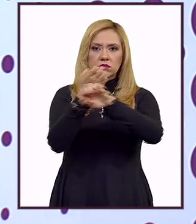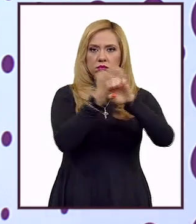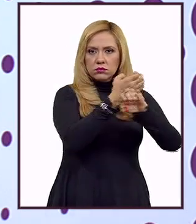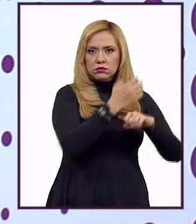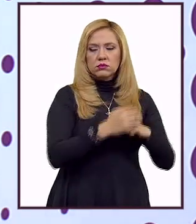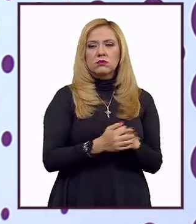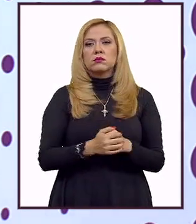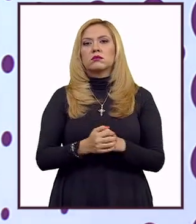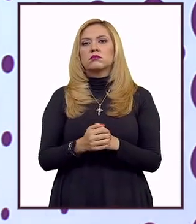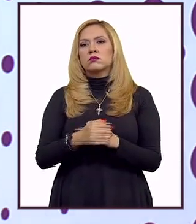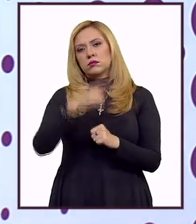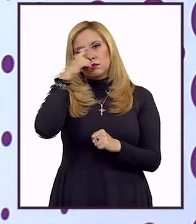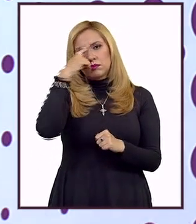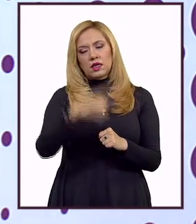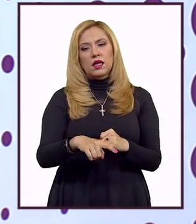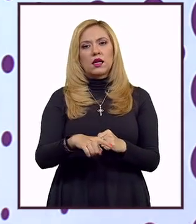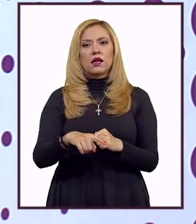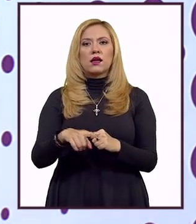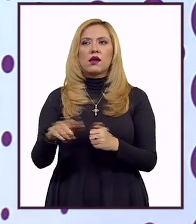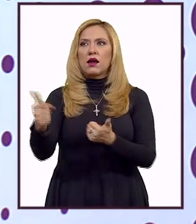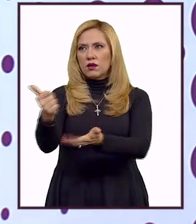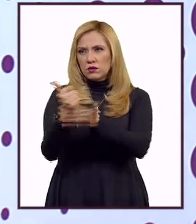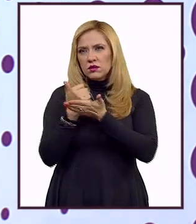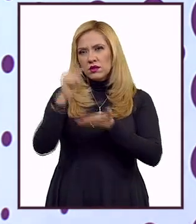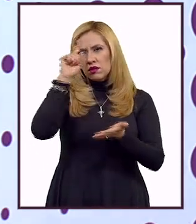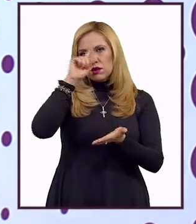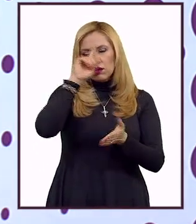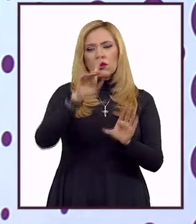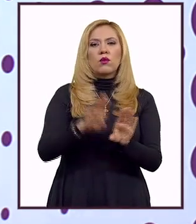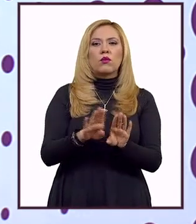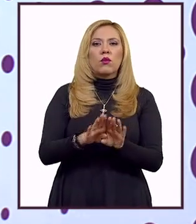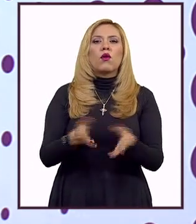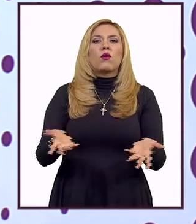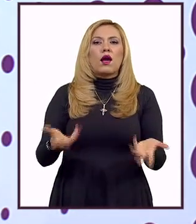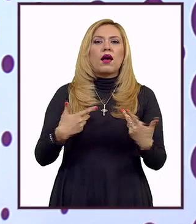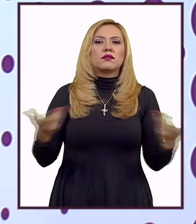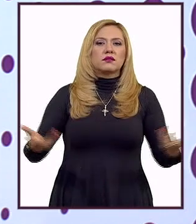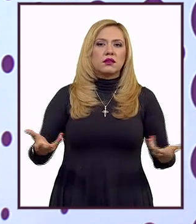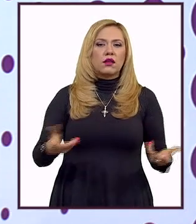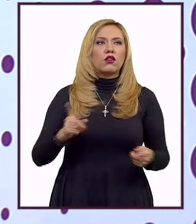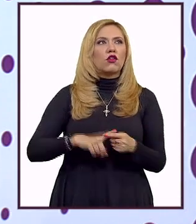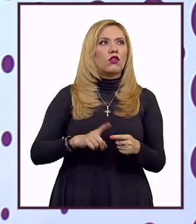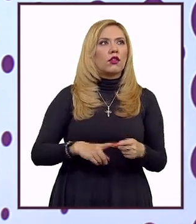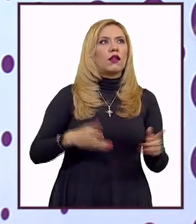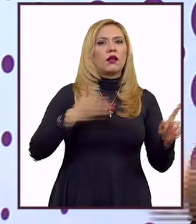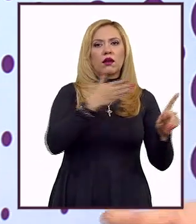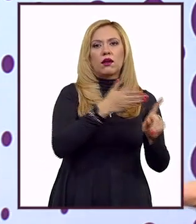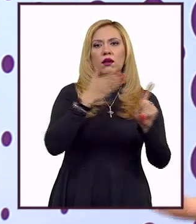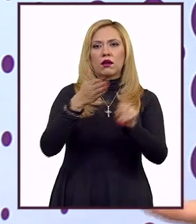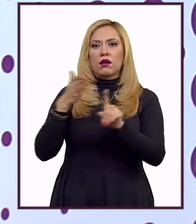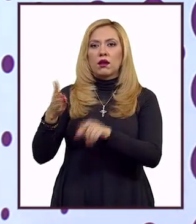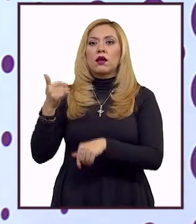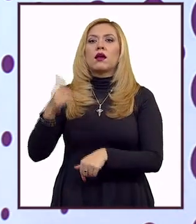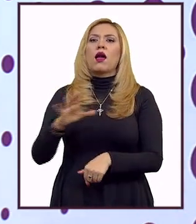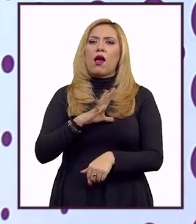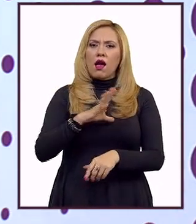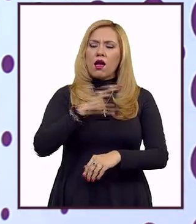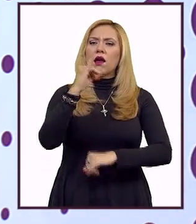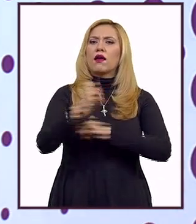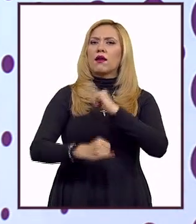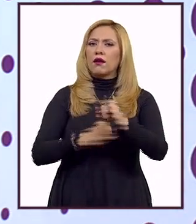¿no? Para obtener orientación sobre hacia qué organismos se pueden dirigir. Y también existe a nivel